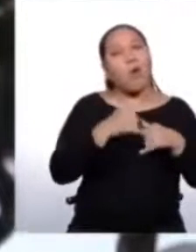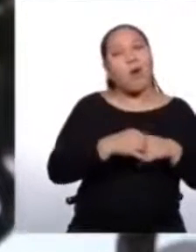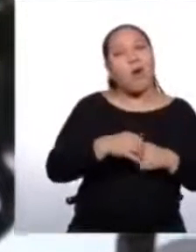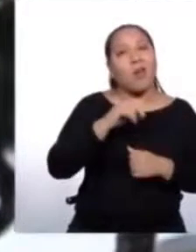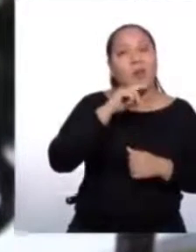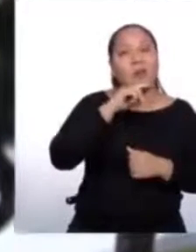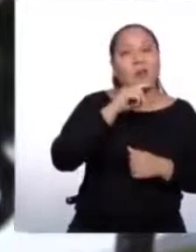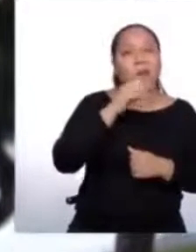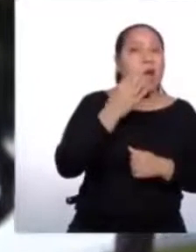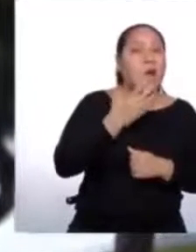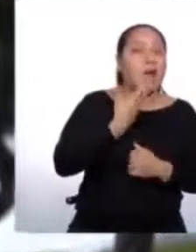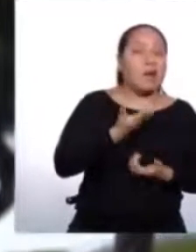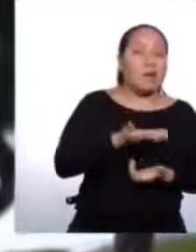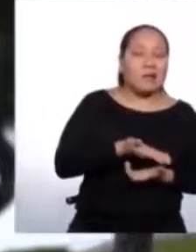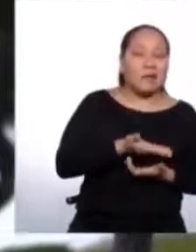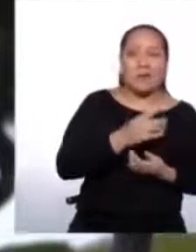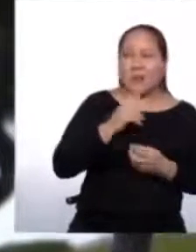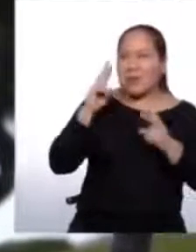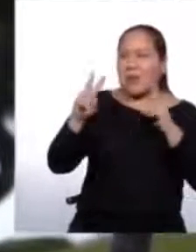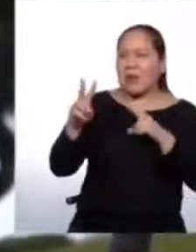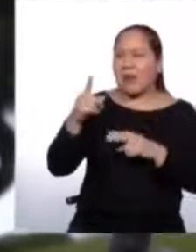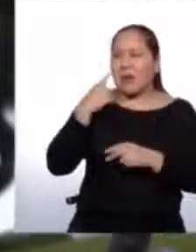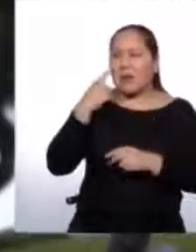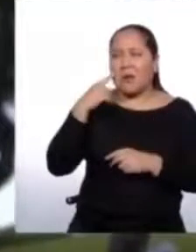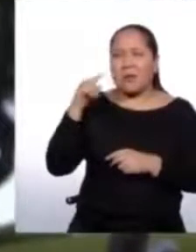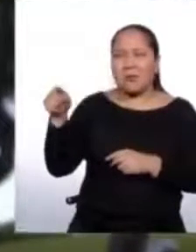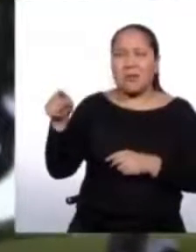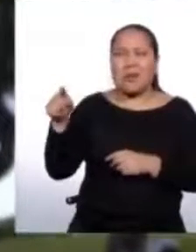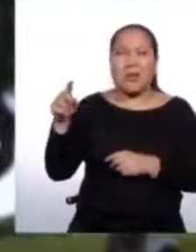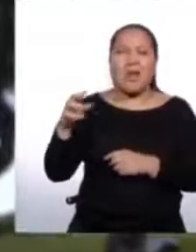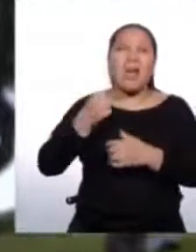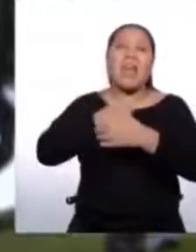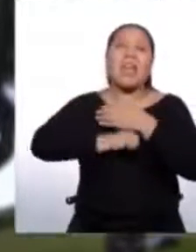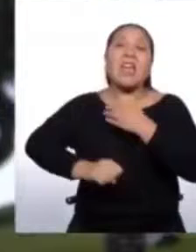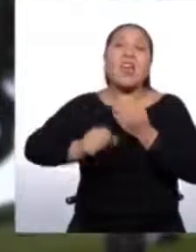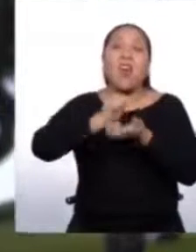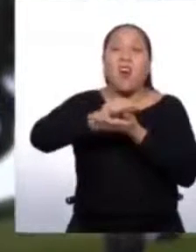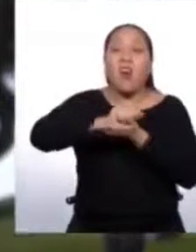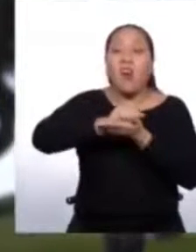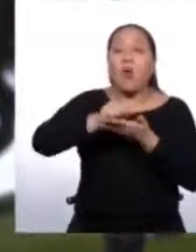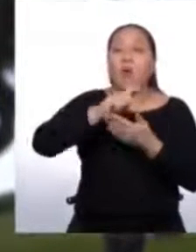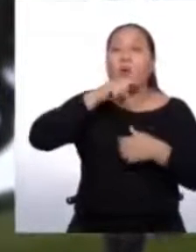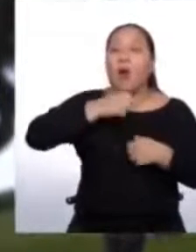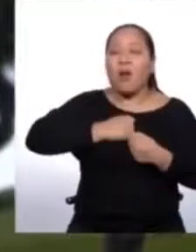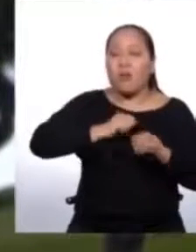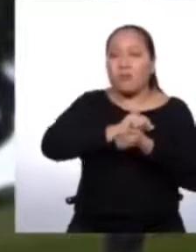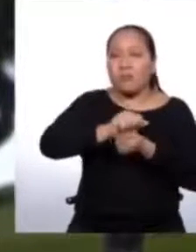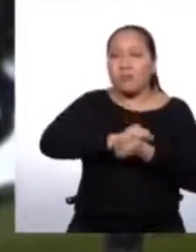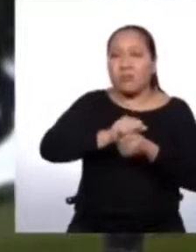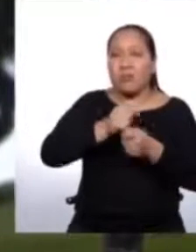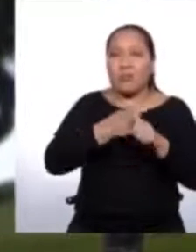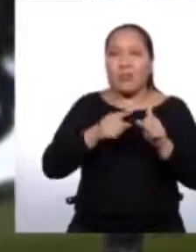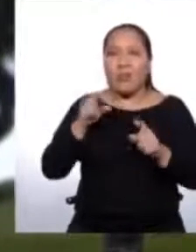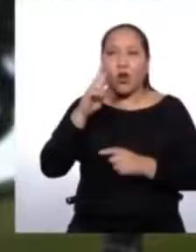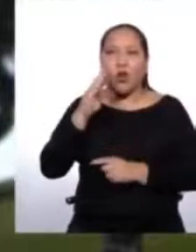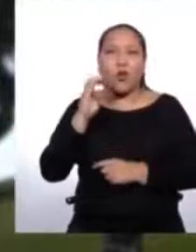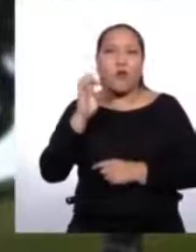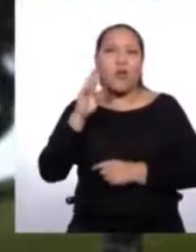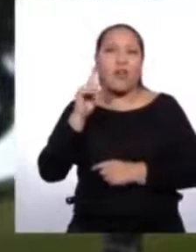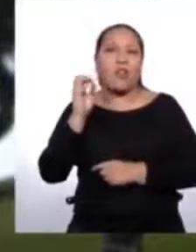algún blanquiñoso que lo había visto crecer y que sabía que era hijo de la lavandera. Pero sobre todo, Roberto venía a ver